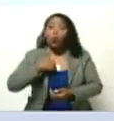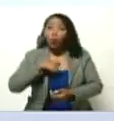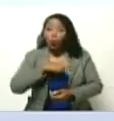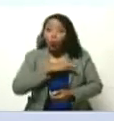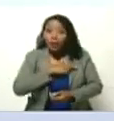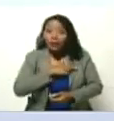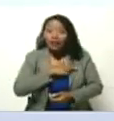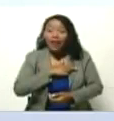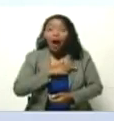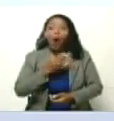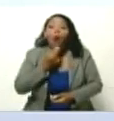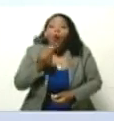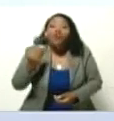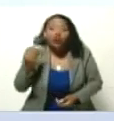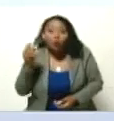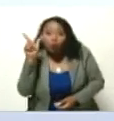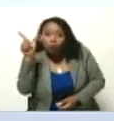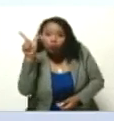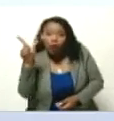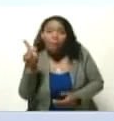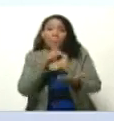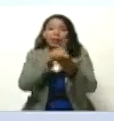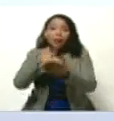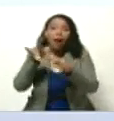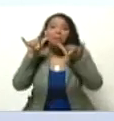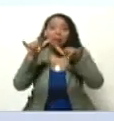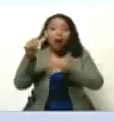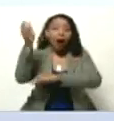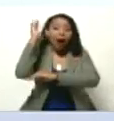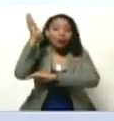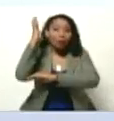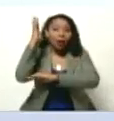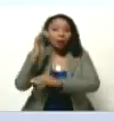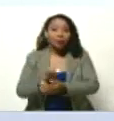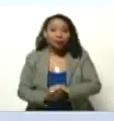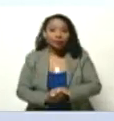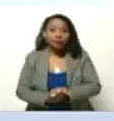Nuestra JPSUV va a participar en la misma asamblea, lo va a hacer